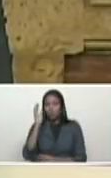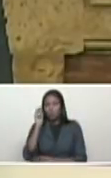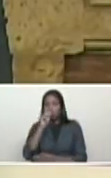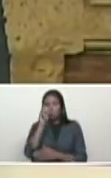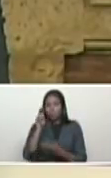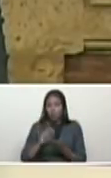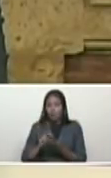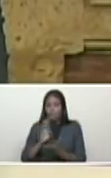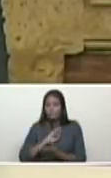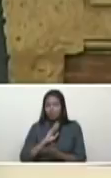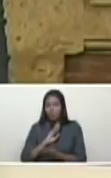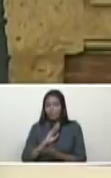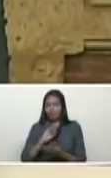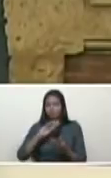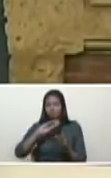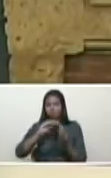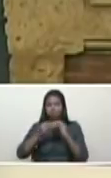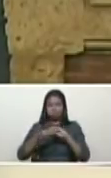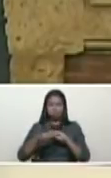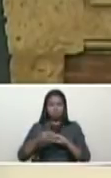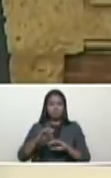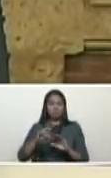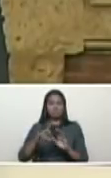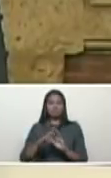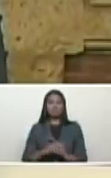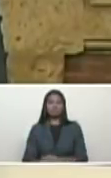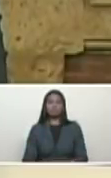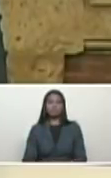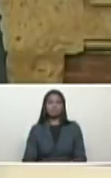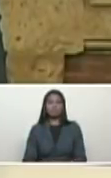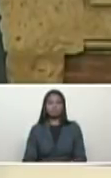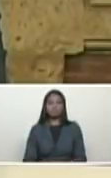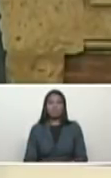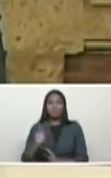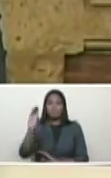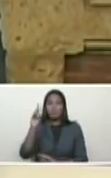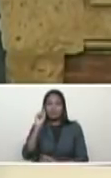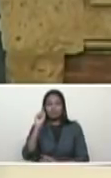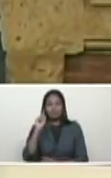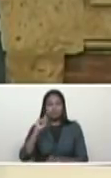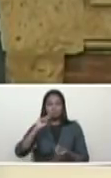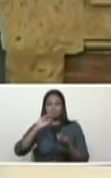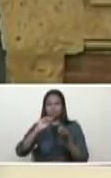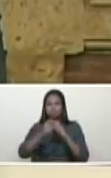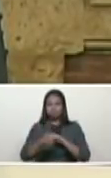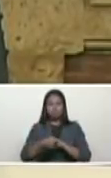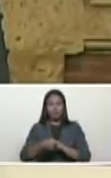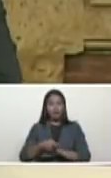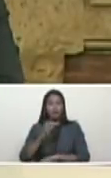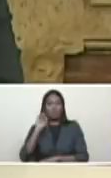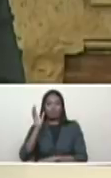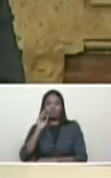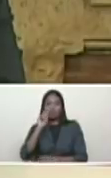y su renovación necesaria el país quiere la renovación de la asamblea nacional